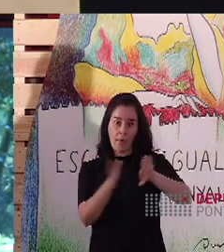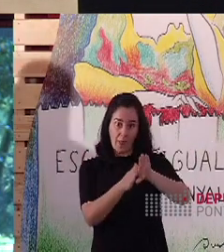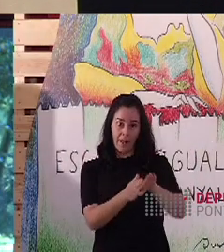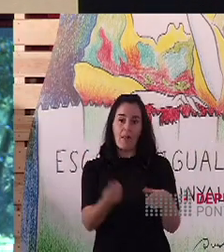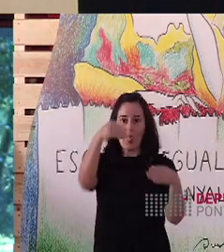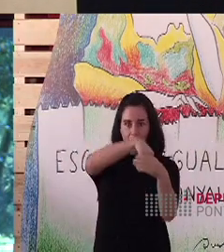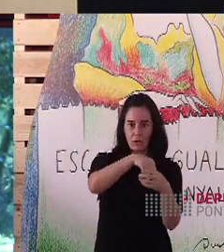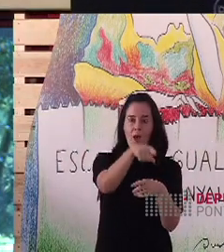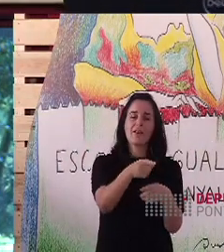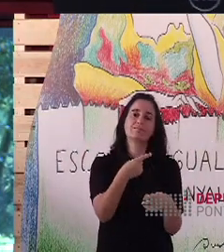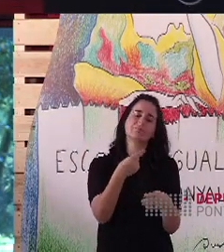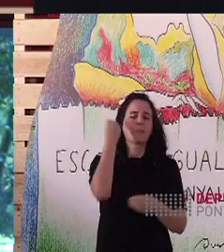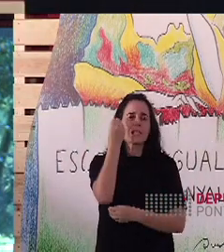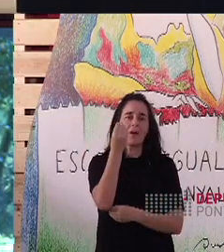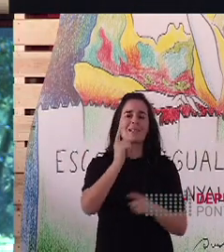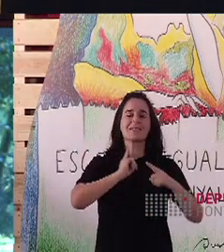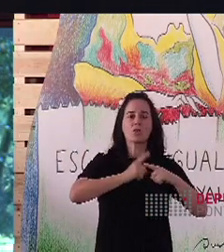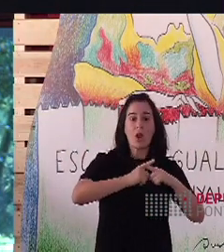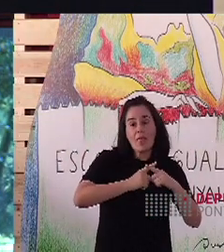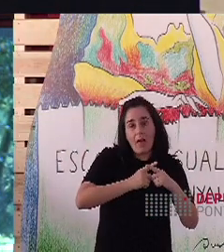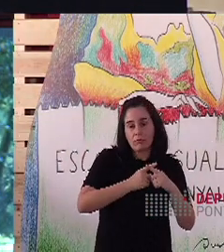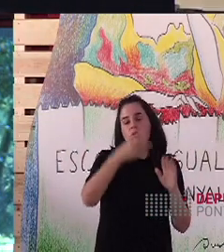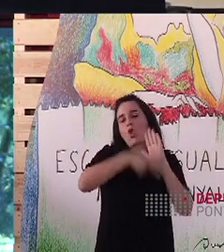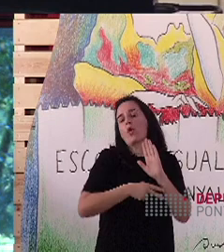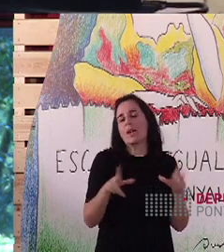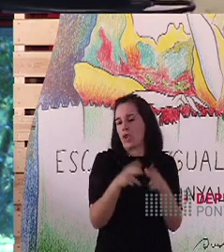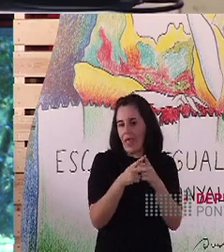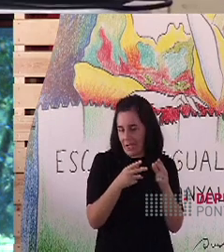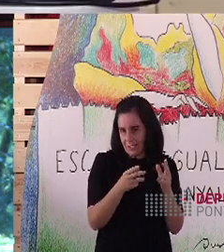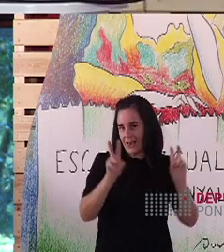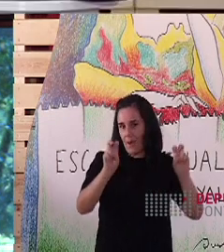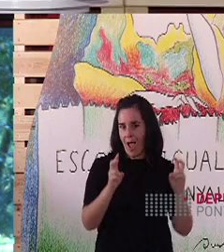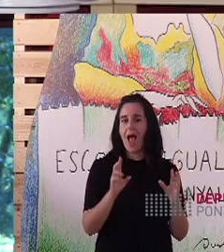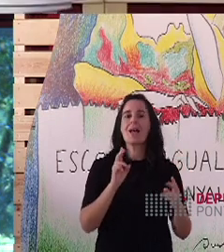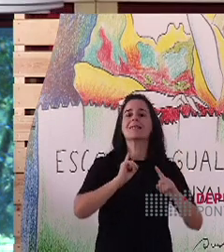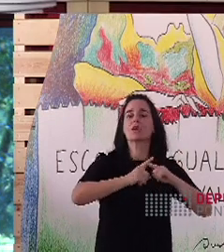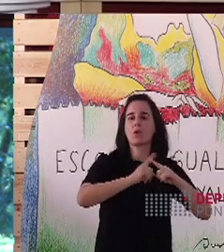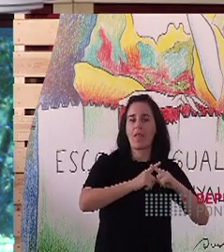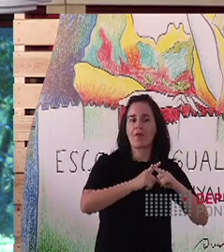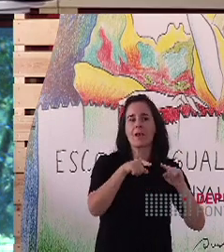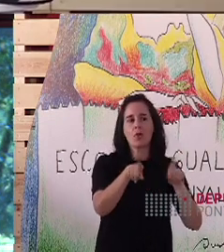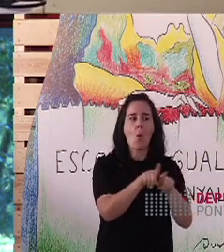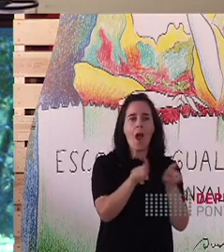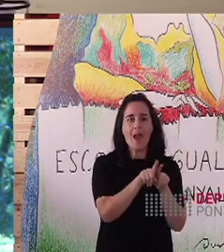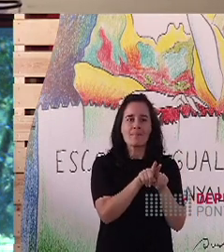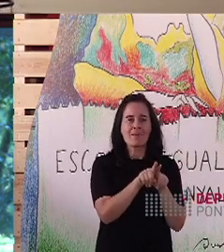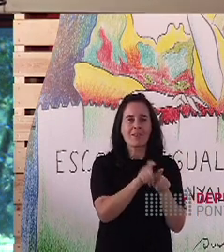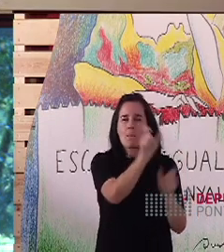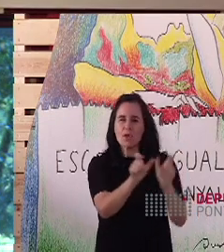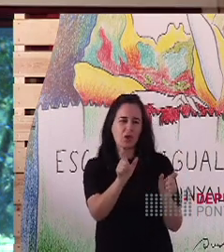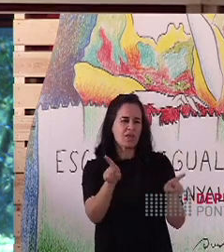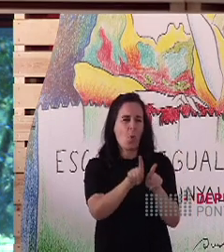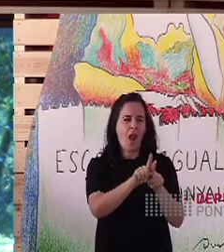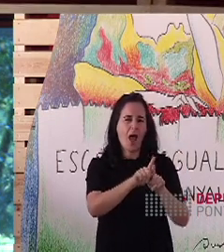sexualidad, tal y como estaba regulada socialmente, era una fuente de domesticación de los